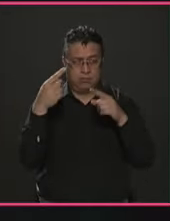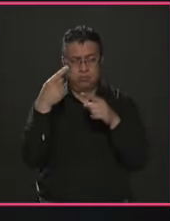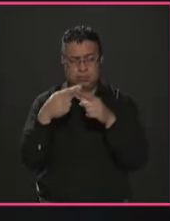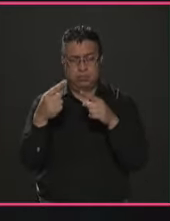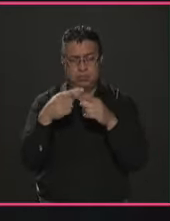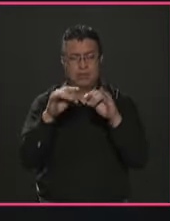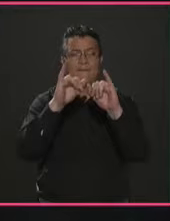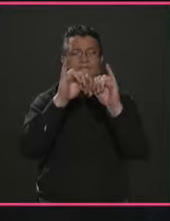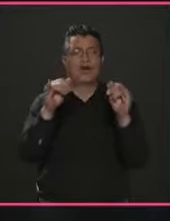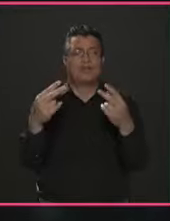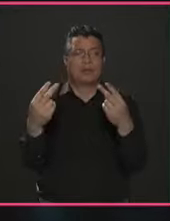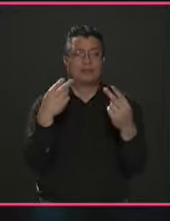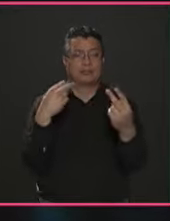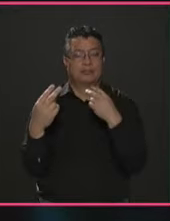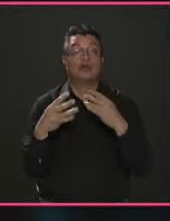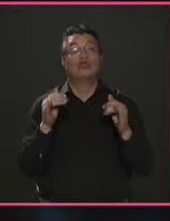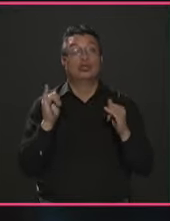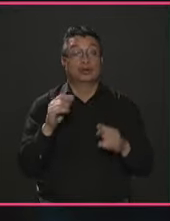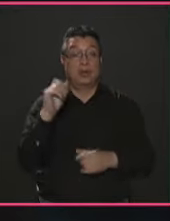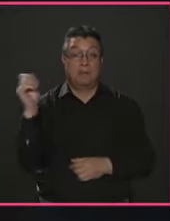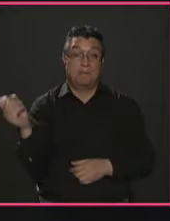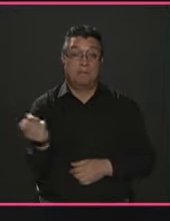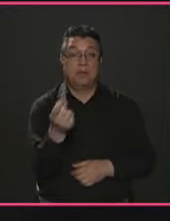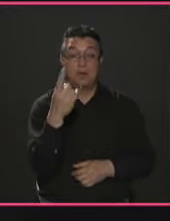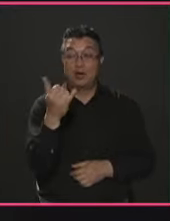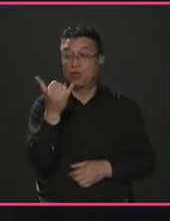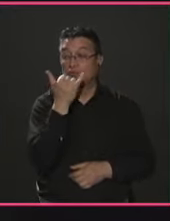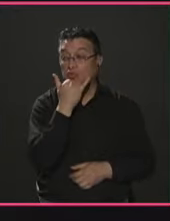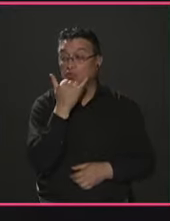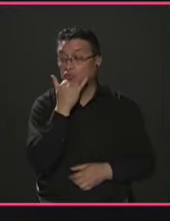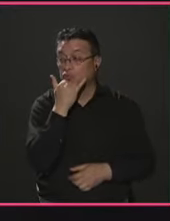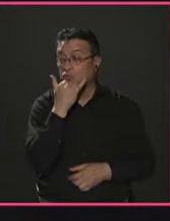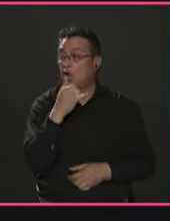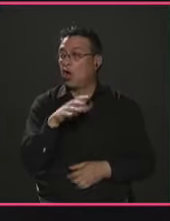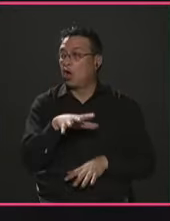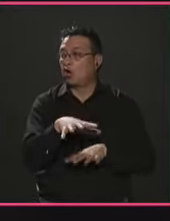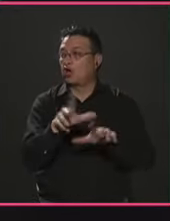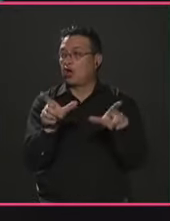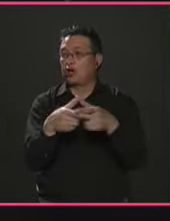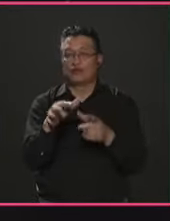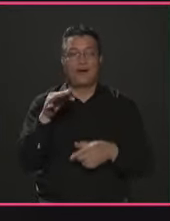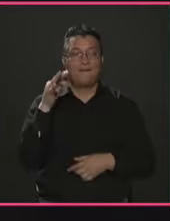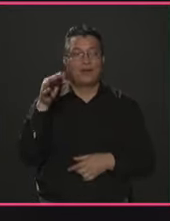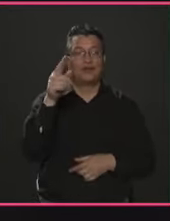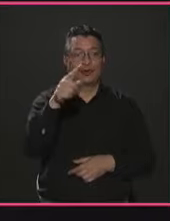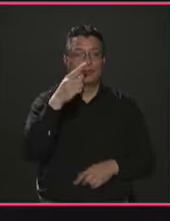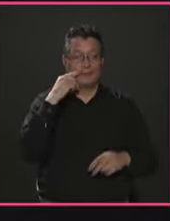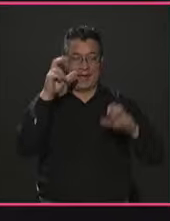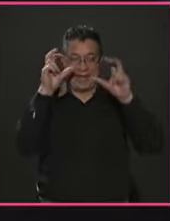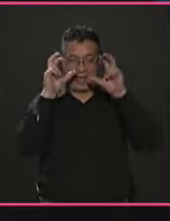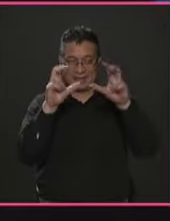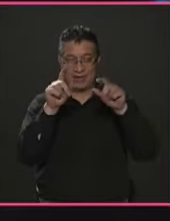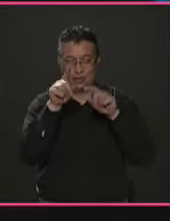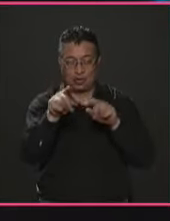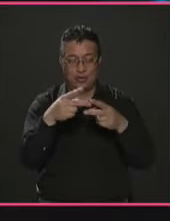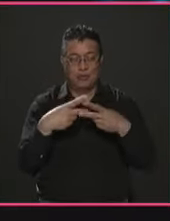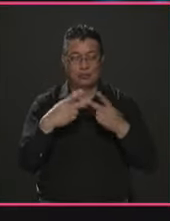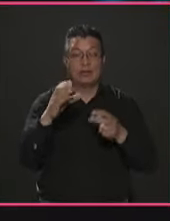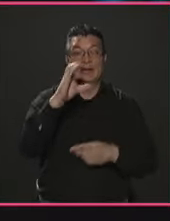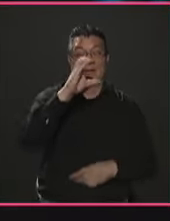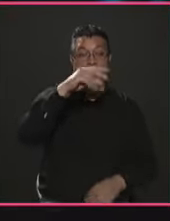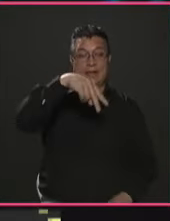medios asociados quería Pascal tal cual primero YouTube congreso futuro tienen que estar atentos a la transmisión también por